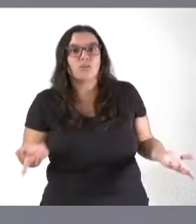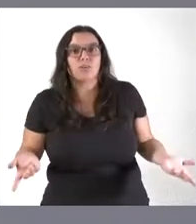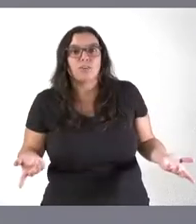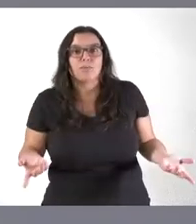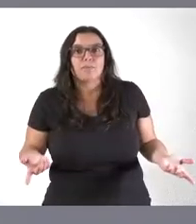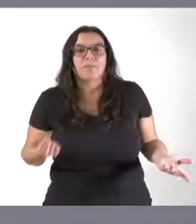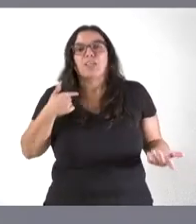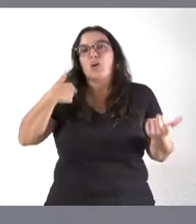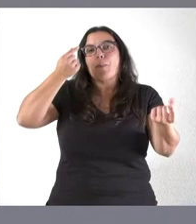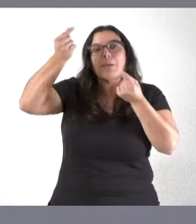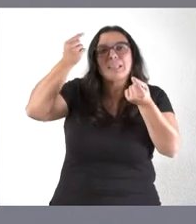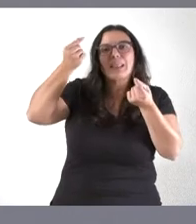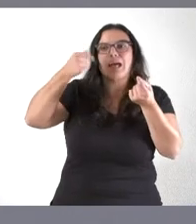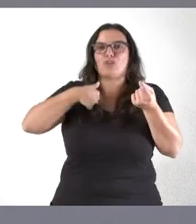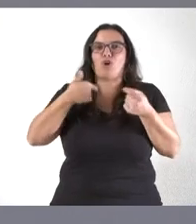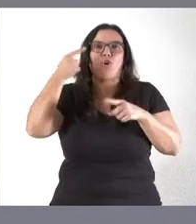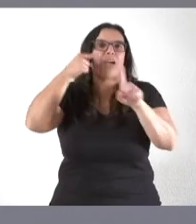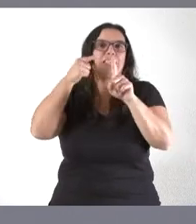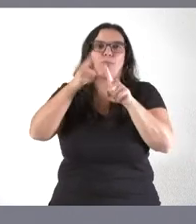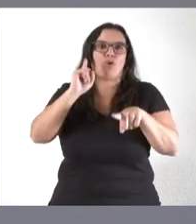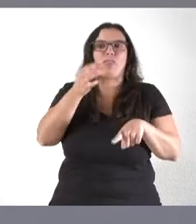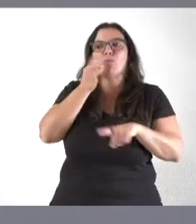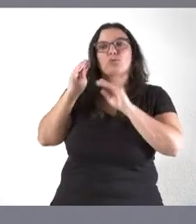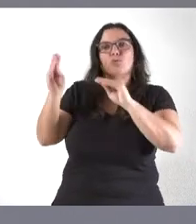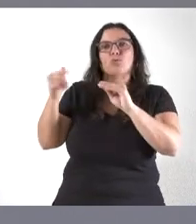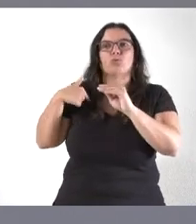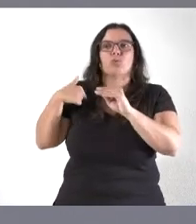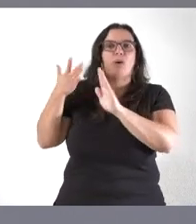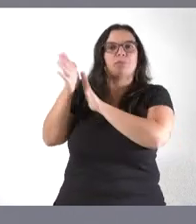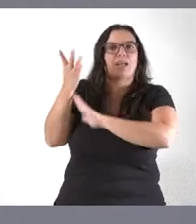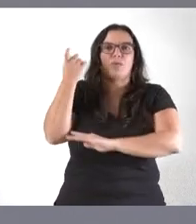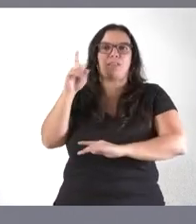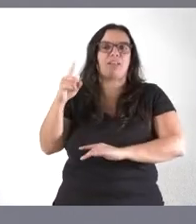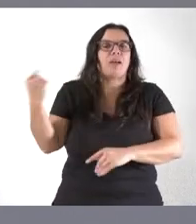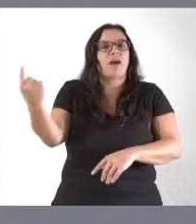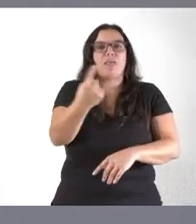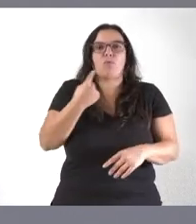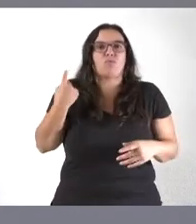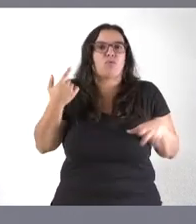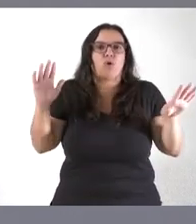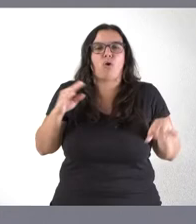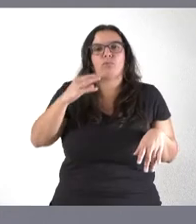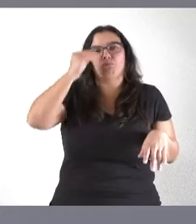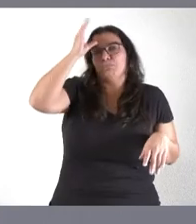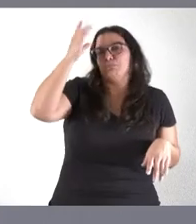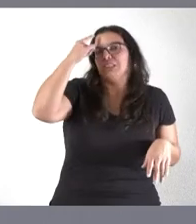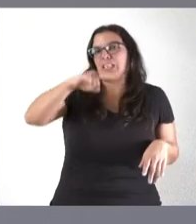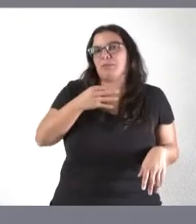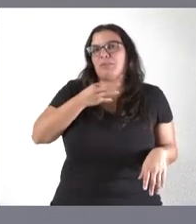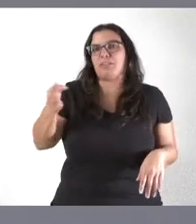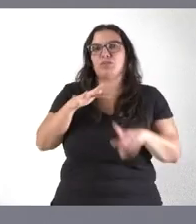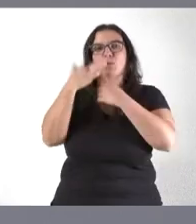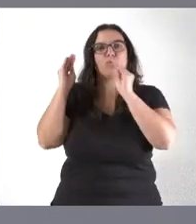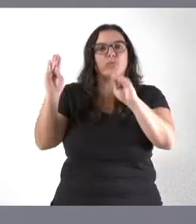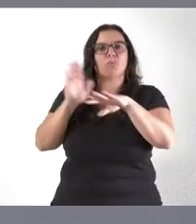climatizar ni comentar las palabras de nadie que cada uno tiene la suficiente conocimiento y circunstancias para